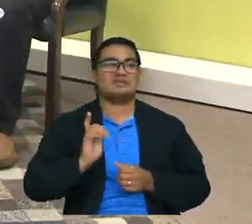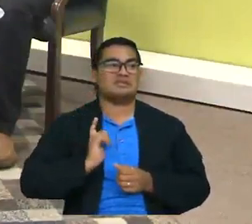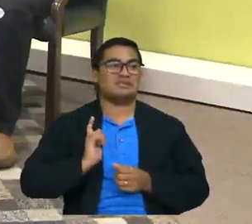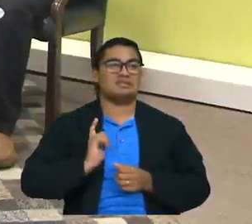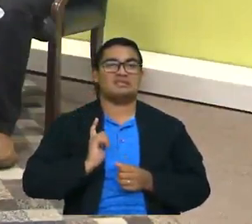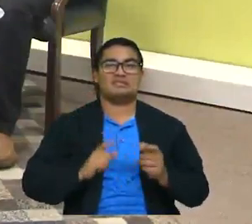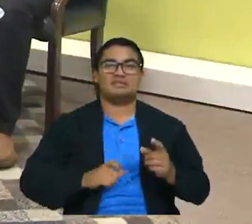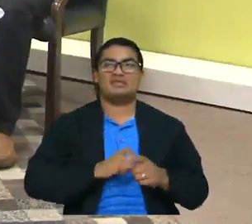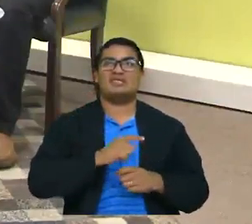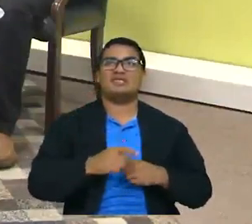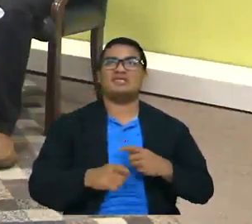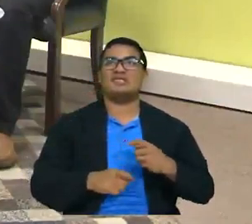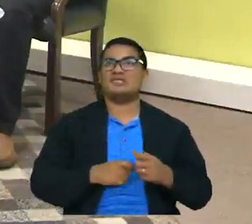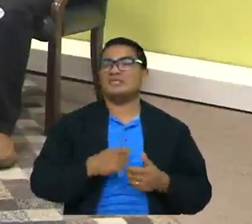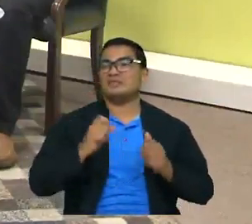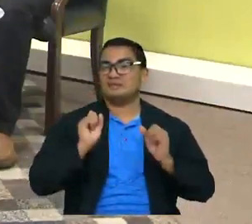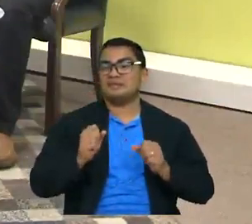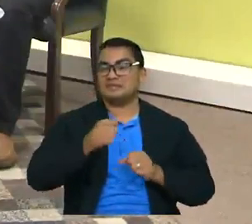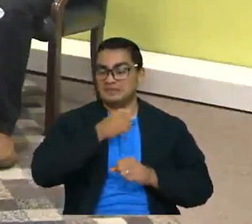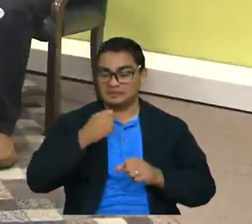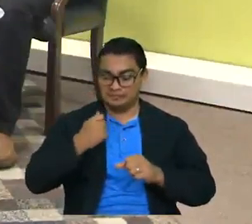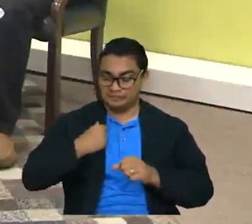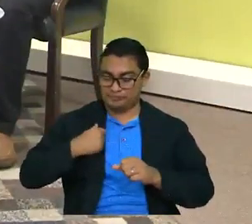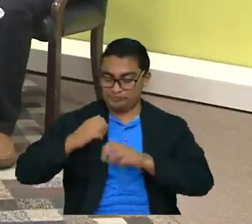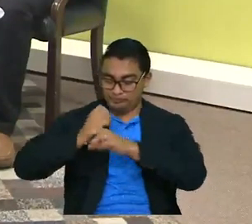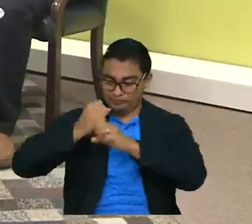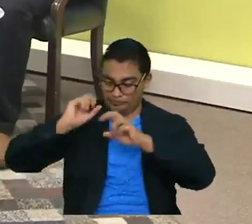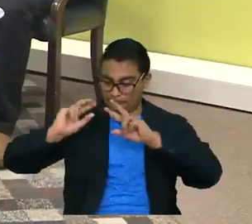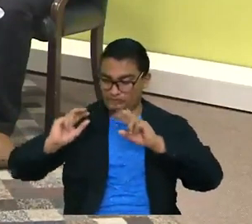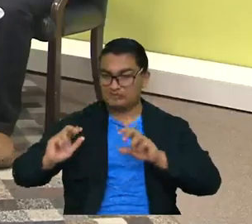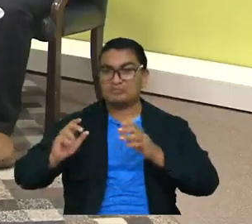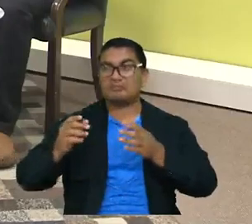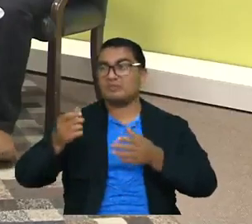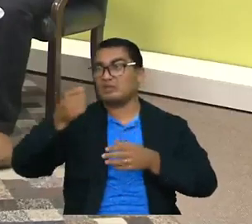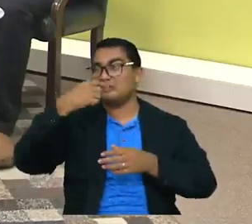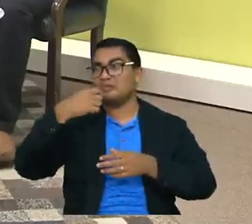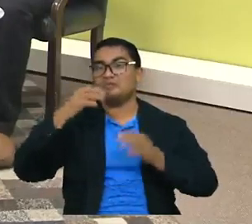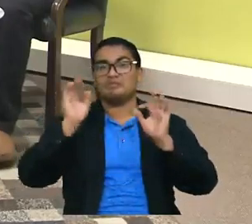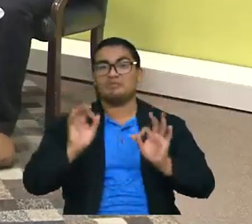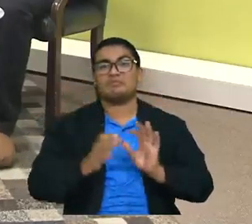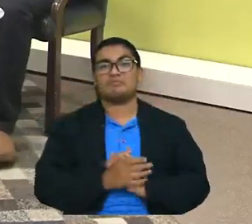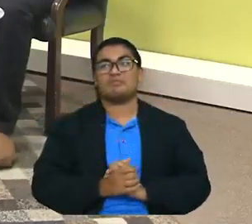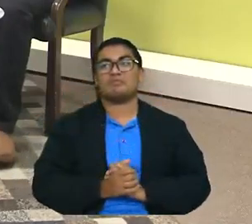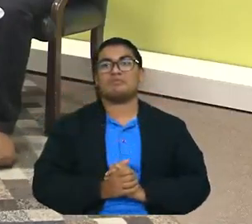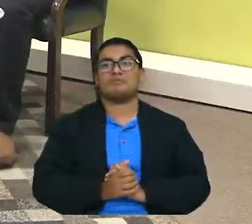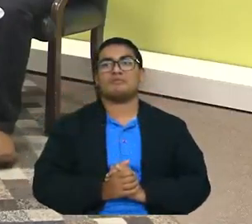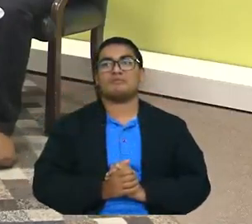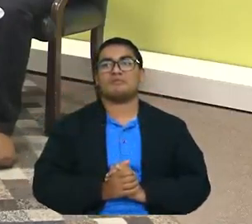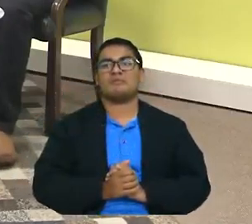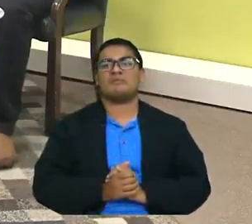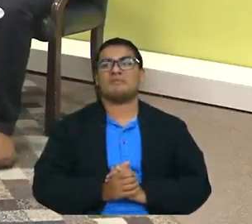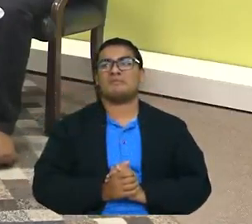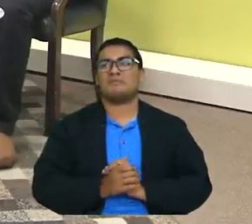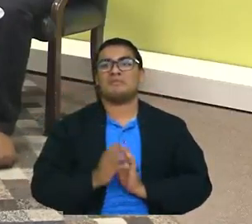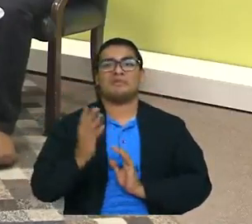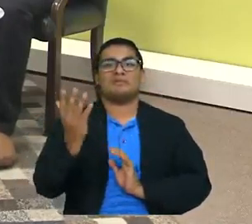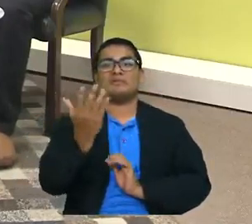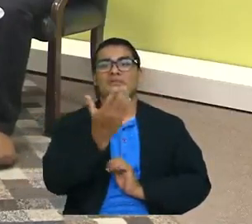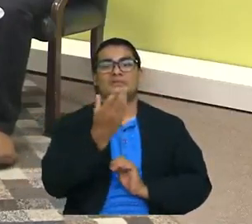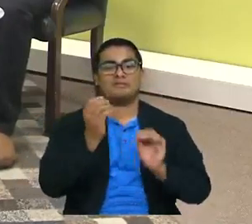tal tipo de parásito, pues se le da el debido desparasitante. Nosotros por eso desparasitamos a todos los